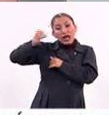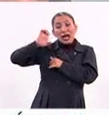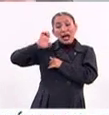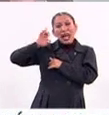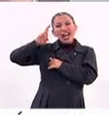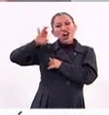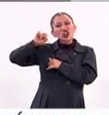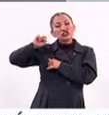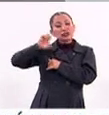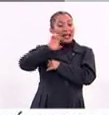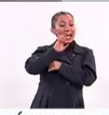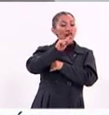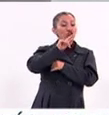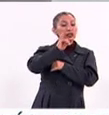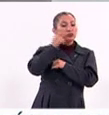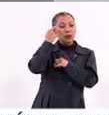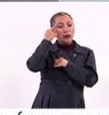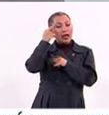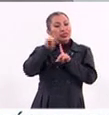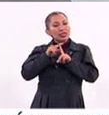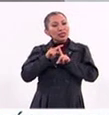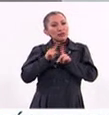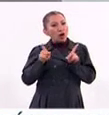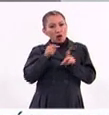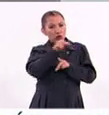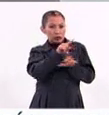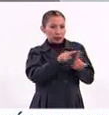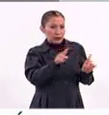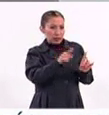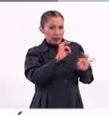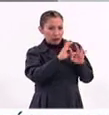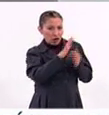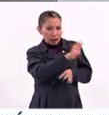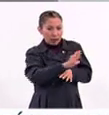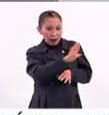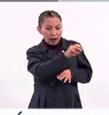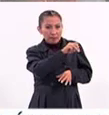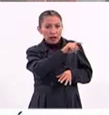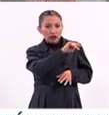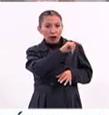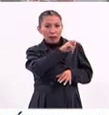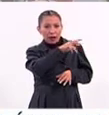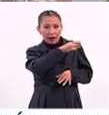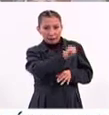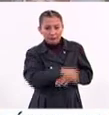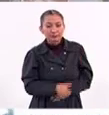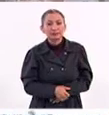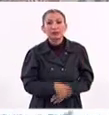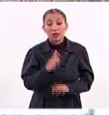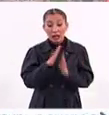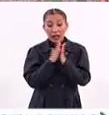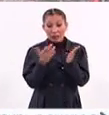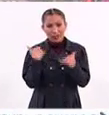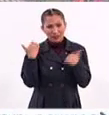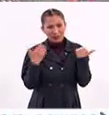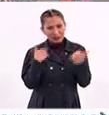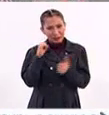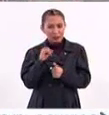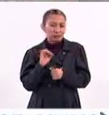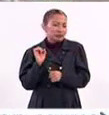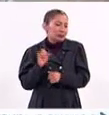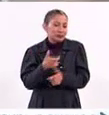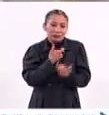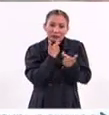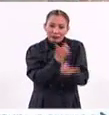eros o de erotismo como la comprendemos era inconcebible en Mesoamérica. Es otra cosa. Pero entonces es un libro también divertido, ¿no? Ah, no,